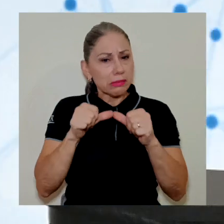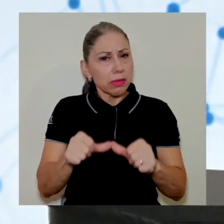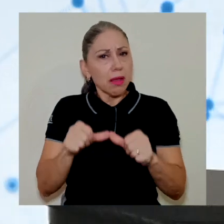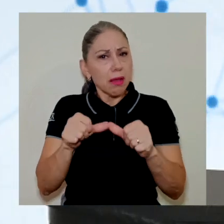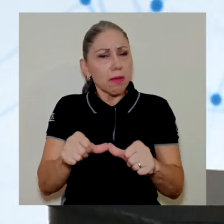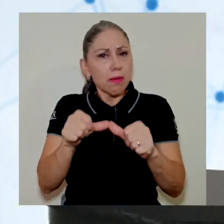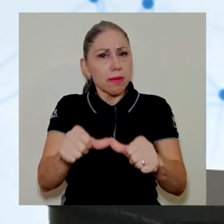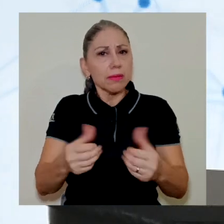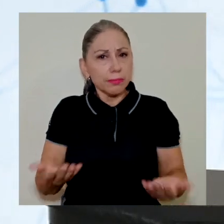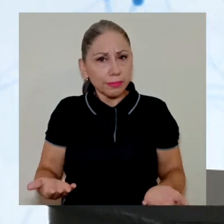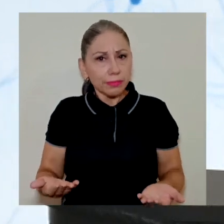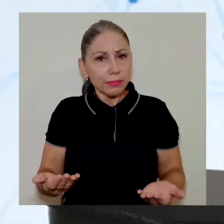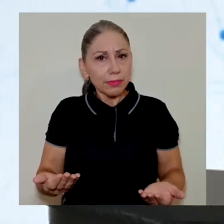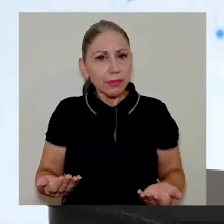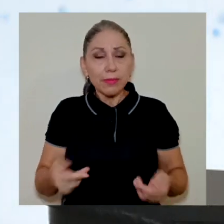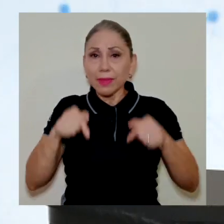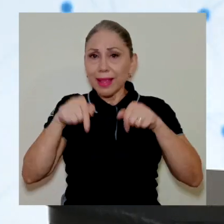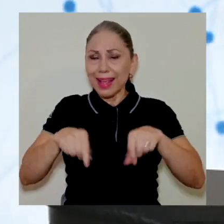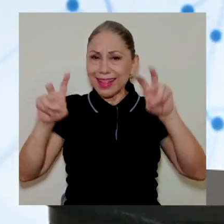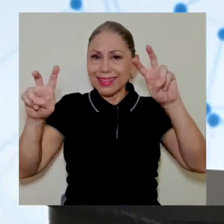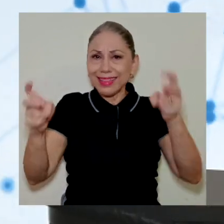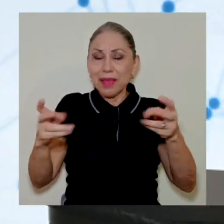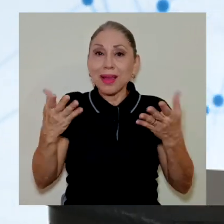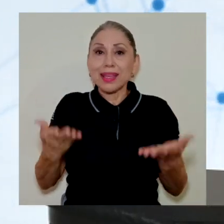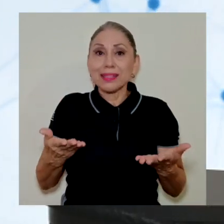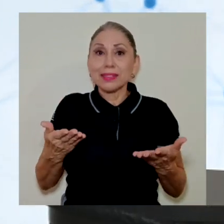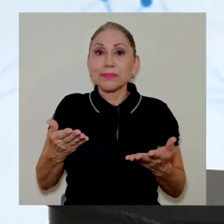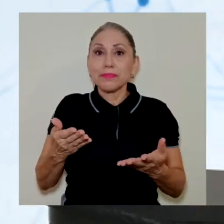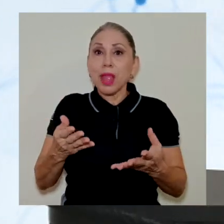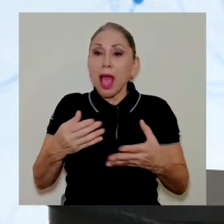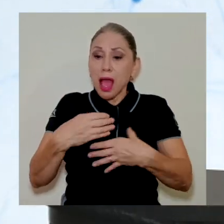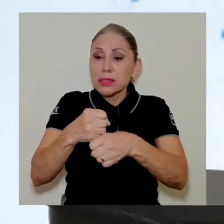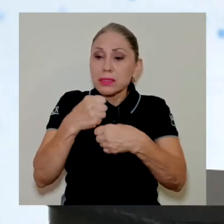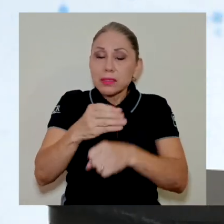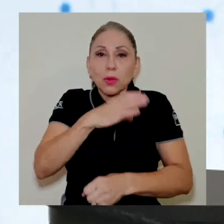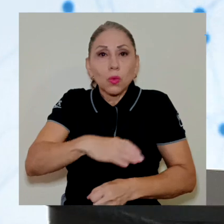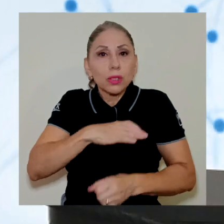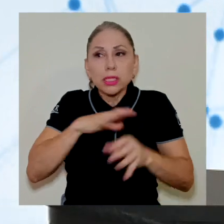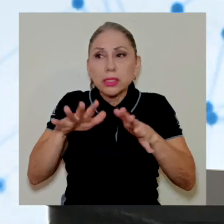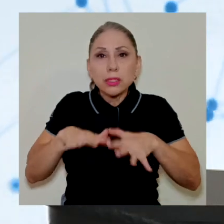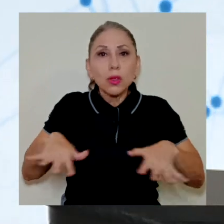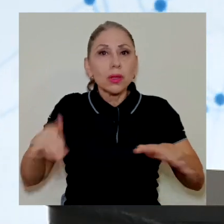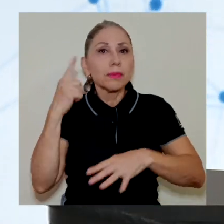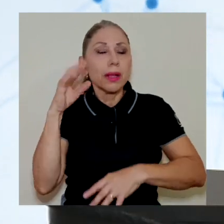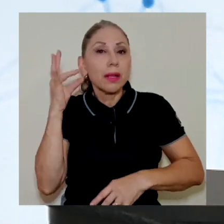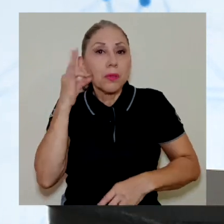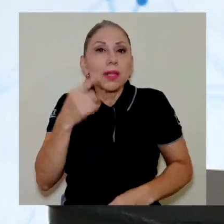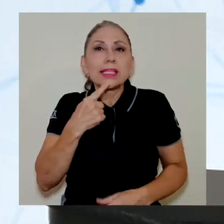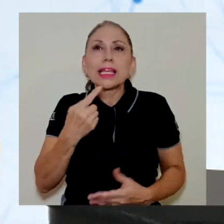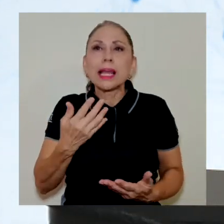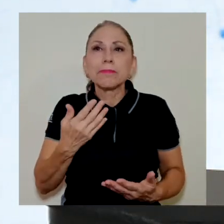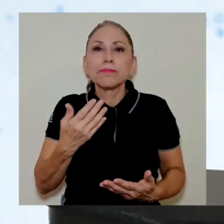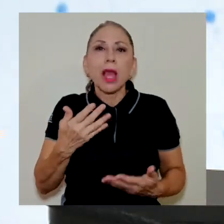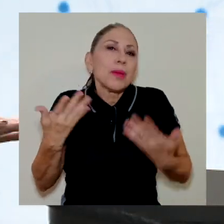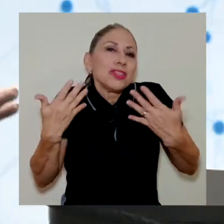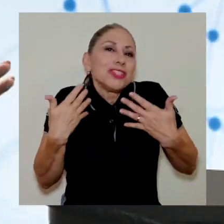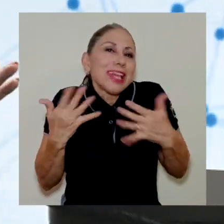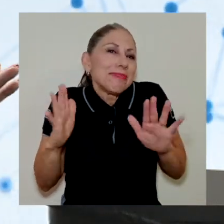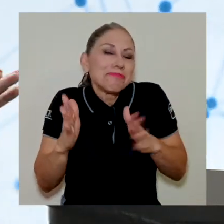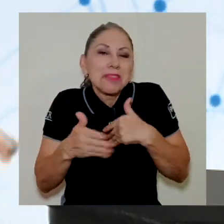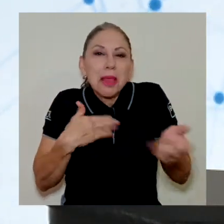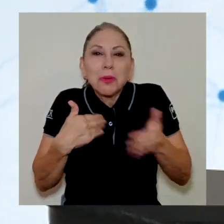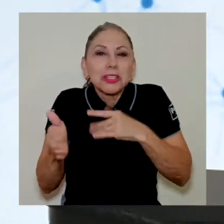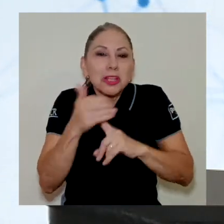siguen sosteniendo, ¿verdad? Acá el tema es generar las condiciones para que las mujeres digan, vamos a ver, ya de por sí